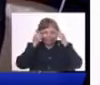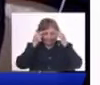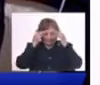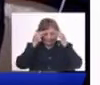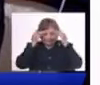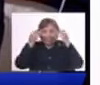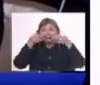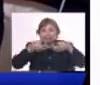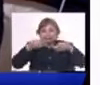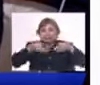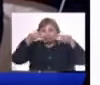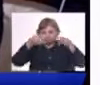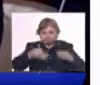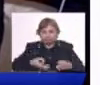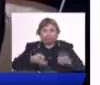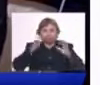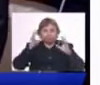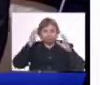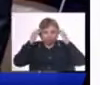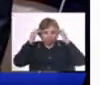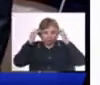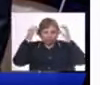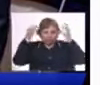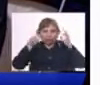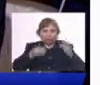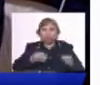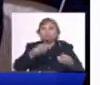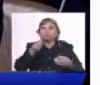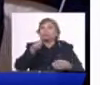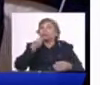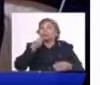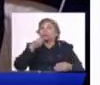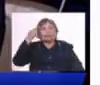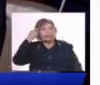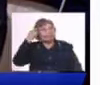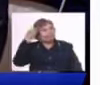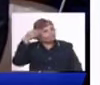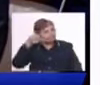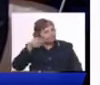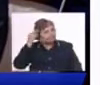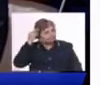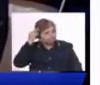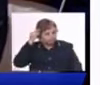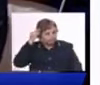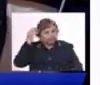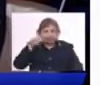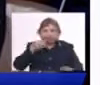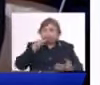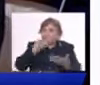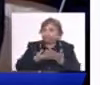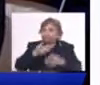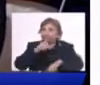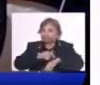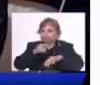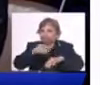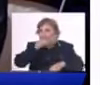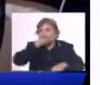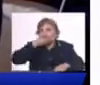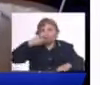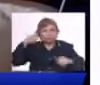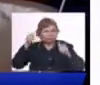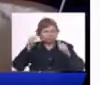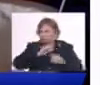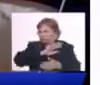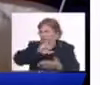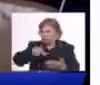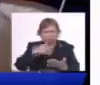una decisión con sensatez. Porque la sensatez es lo que tenemos que tener en este momento para tomar una mejor decisión.